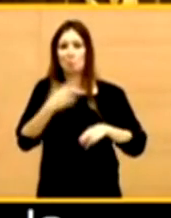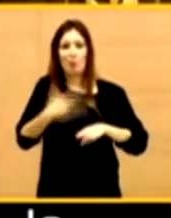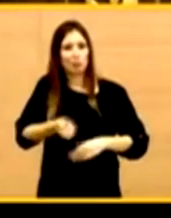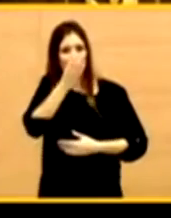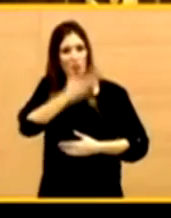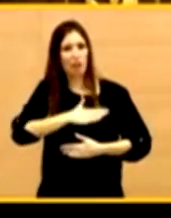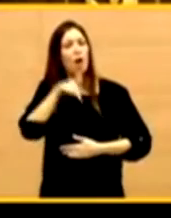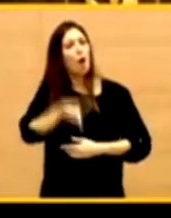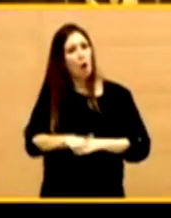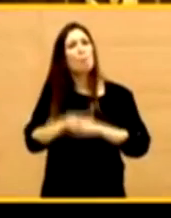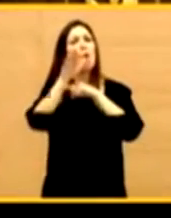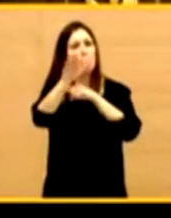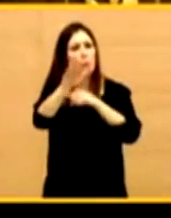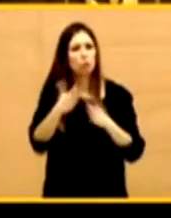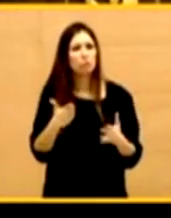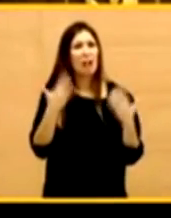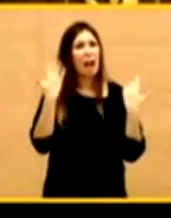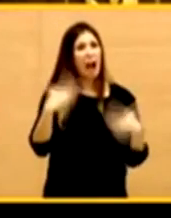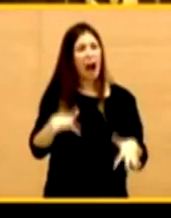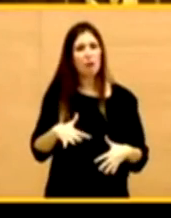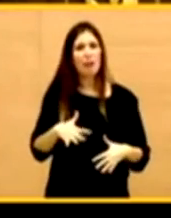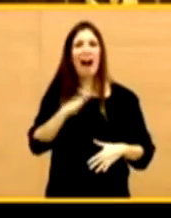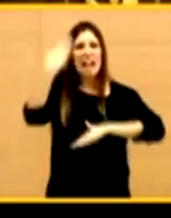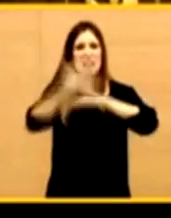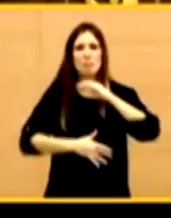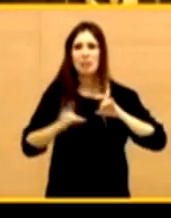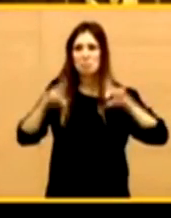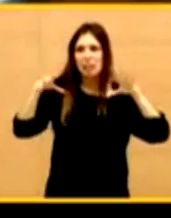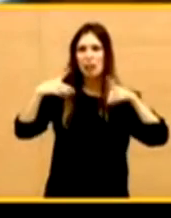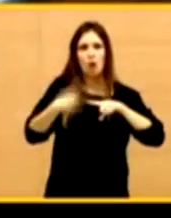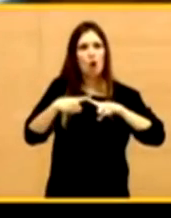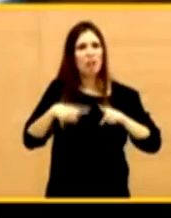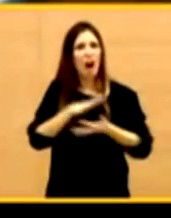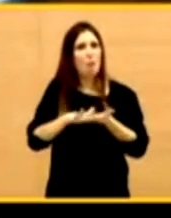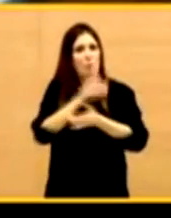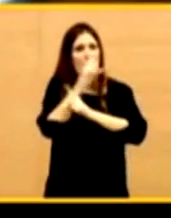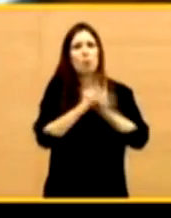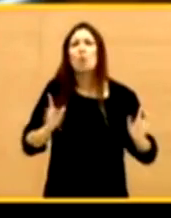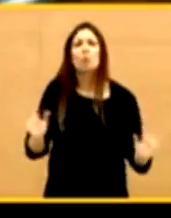posturas donde no hay líneas rojas. Lo que sí que tenemos son firmes convicciones.